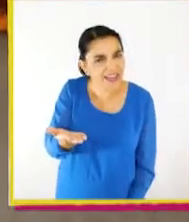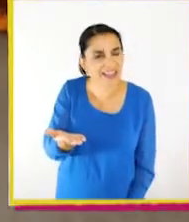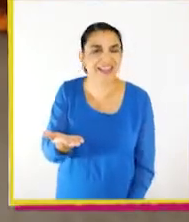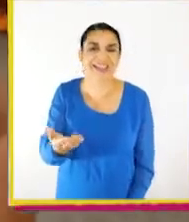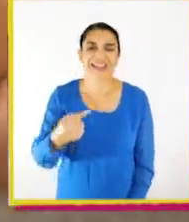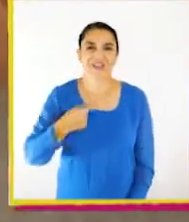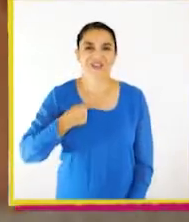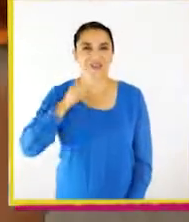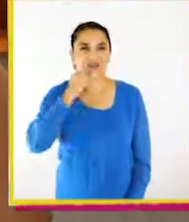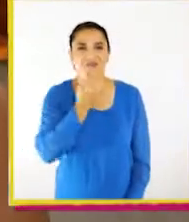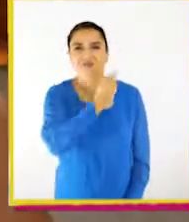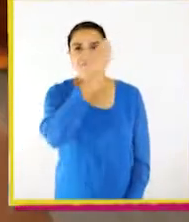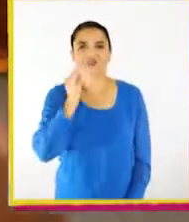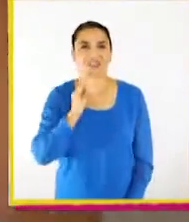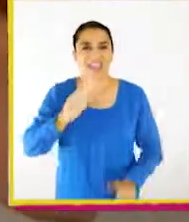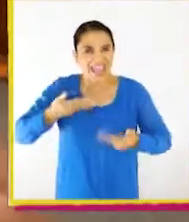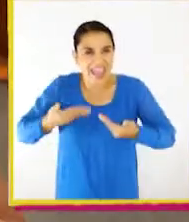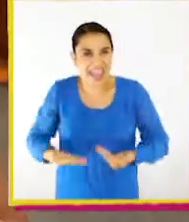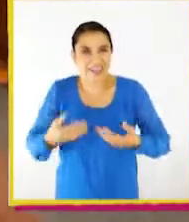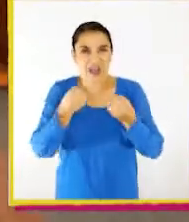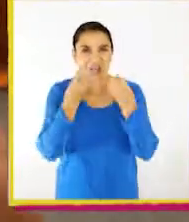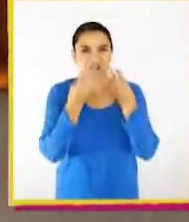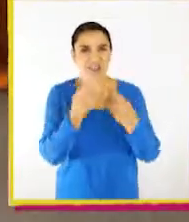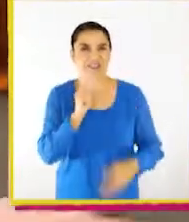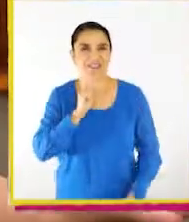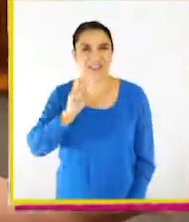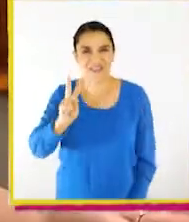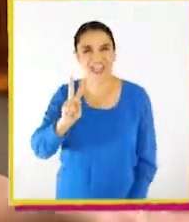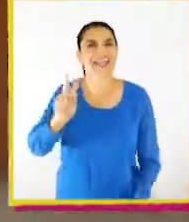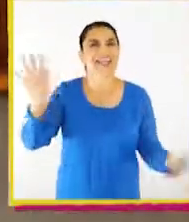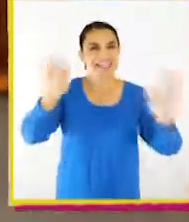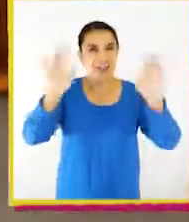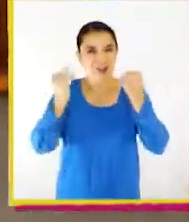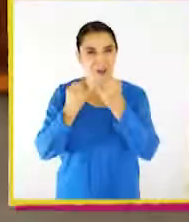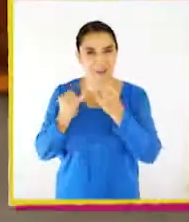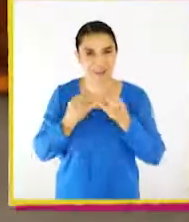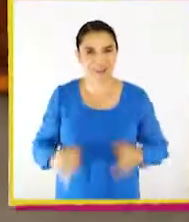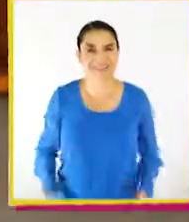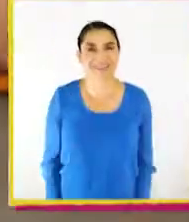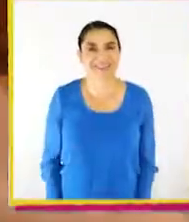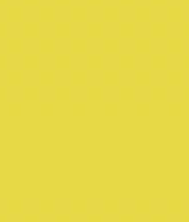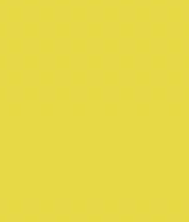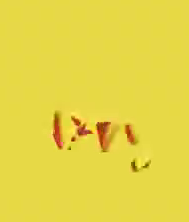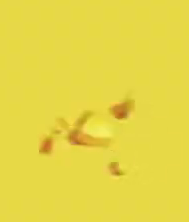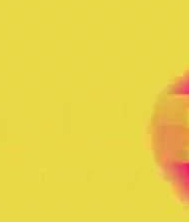también? Soy Macarena y esto fue Aprendo TV. ¡Chao, amigos!